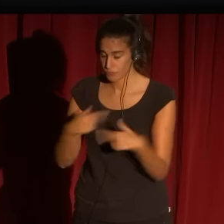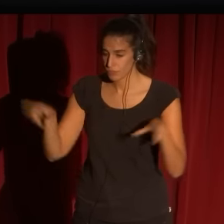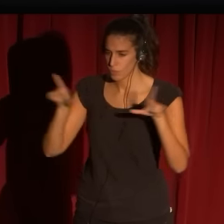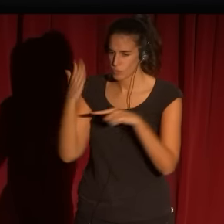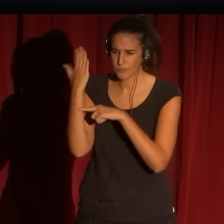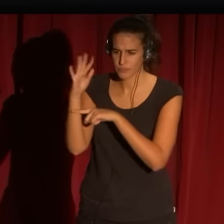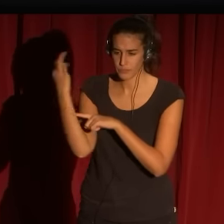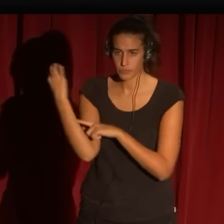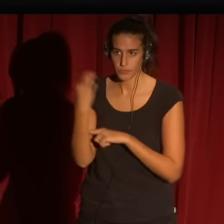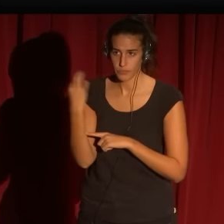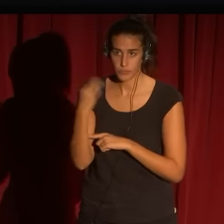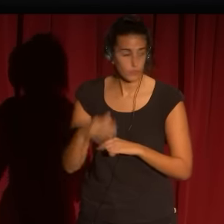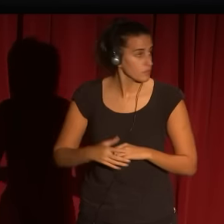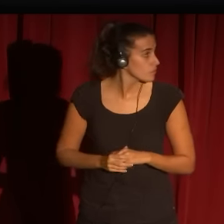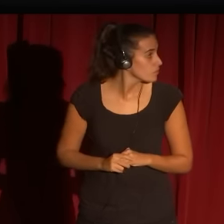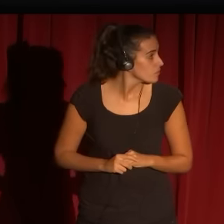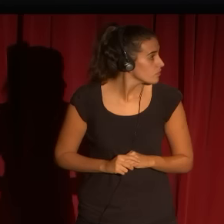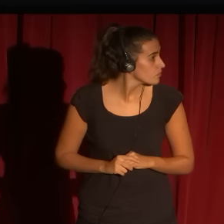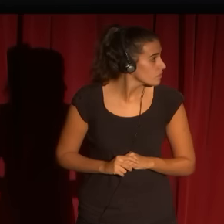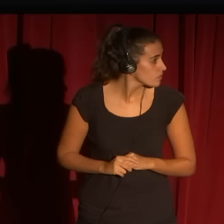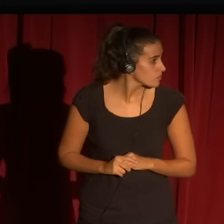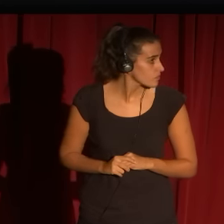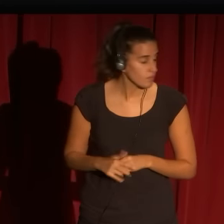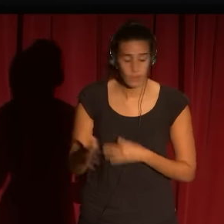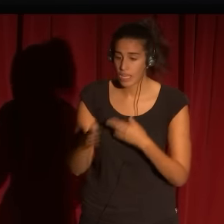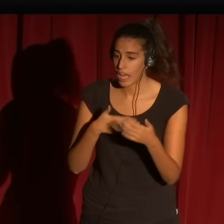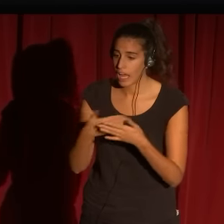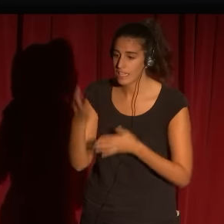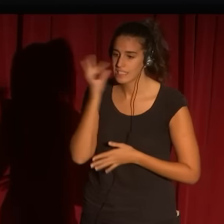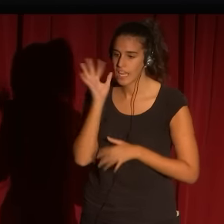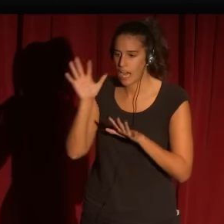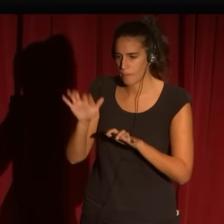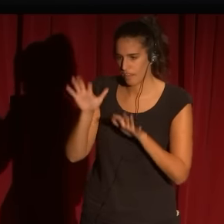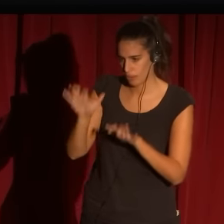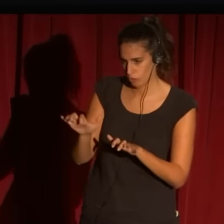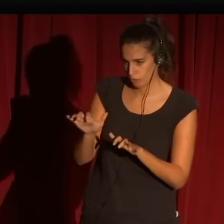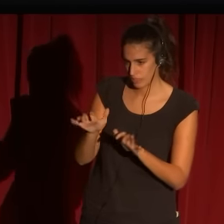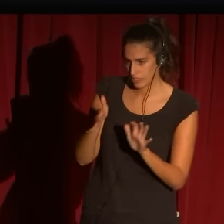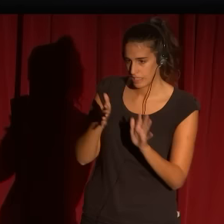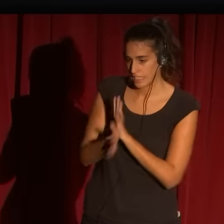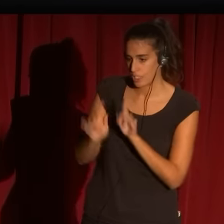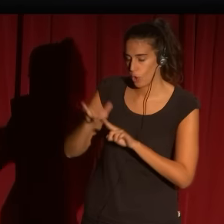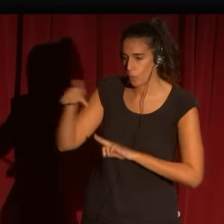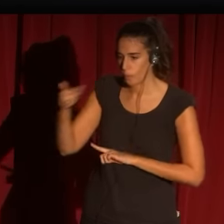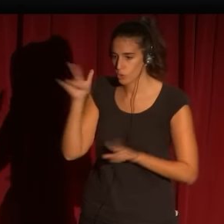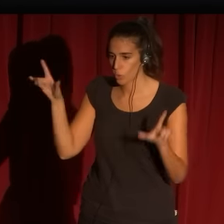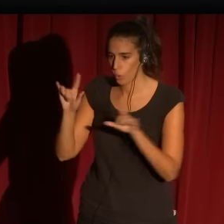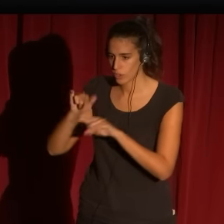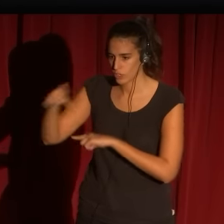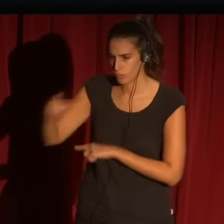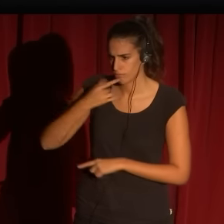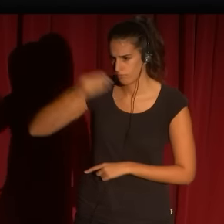muestra e a un artista que aún está aprendiendo si lo comparamos con los cuadros Que firma en 1611 que